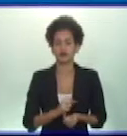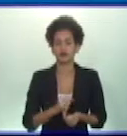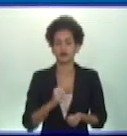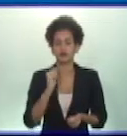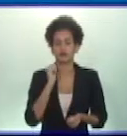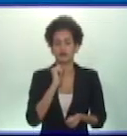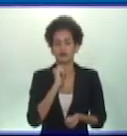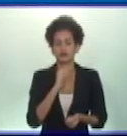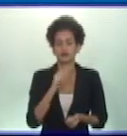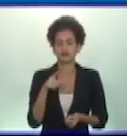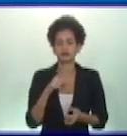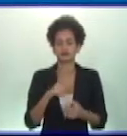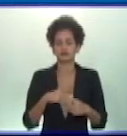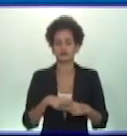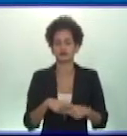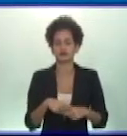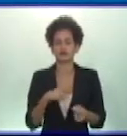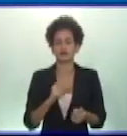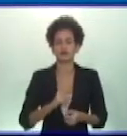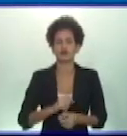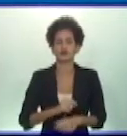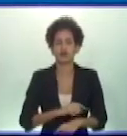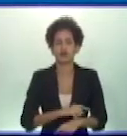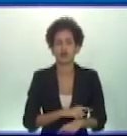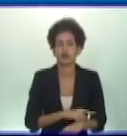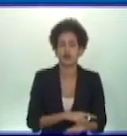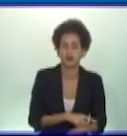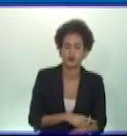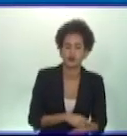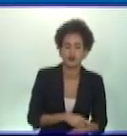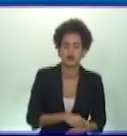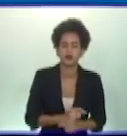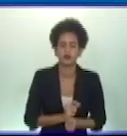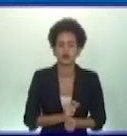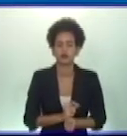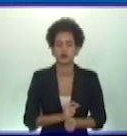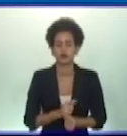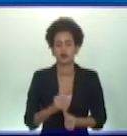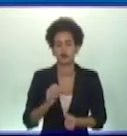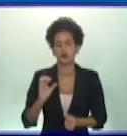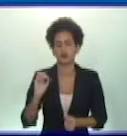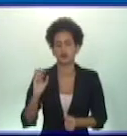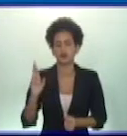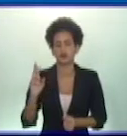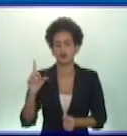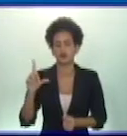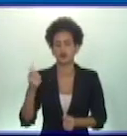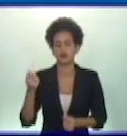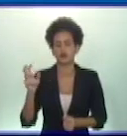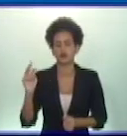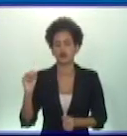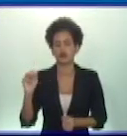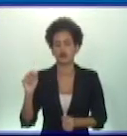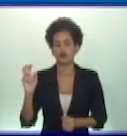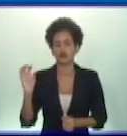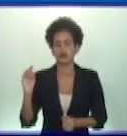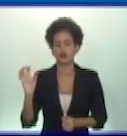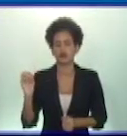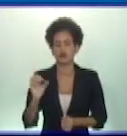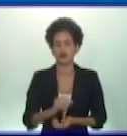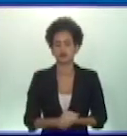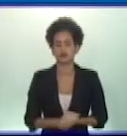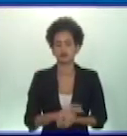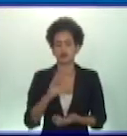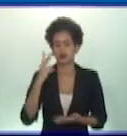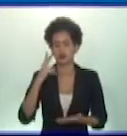solucionar problemas, primeramente determinamos cuál es la situación o qué es lo que tenemos que hallar en este caso. Bueno, precisamente nos